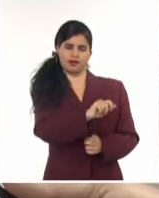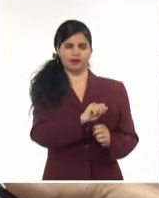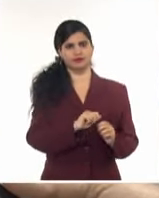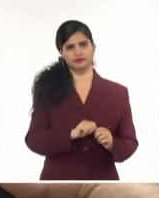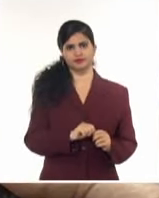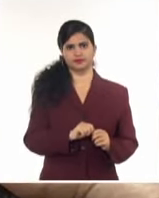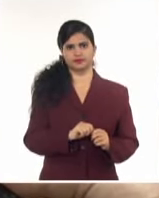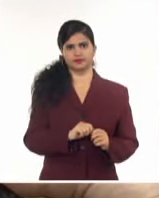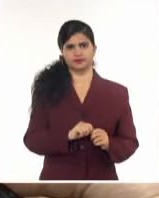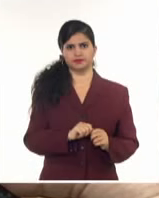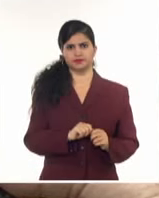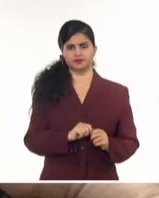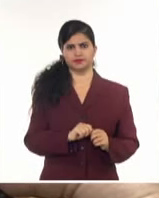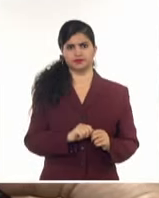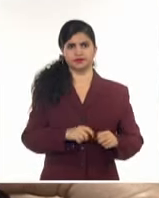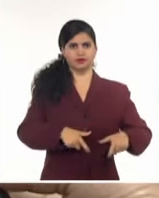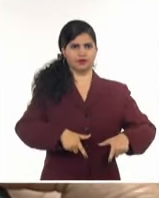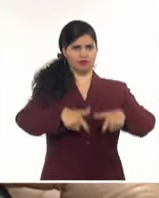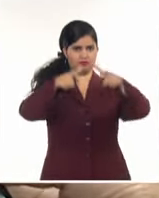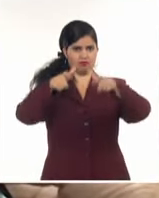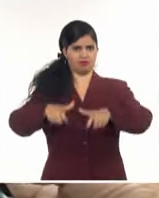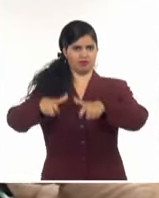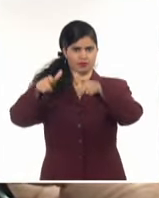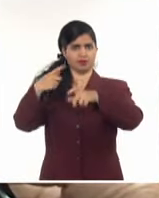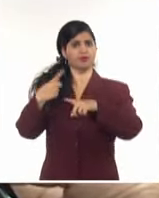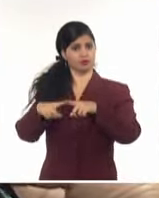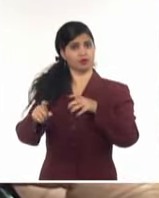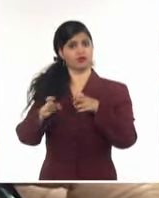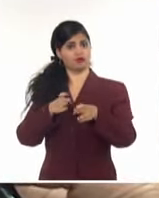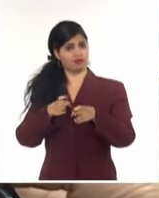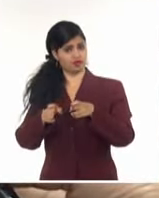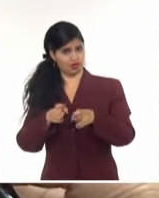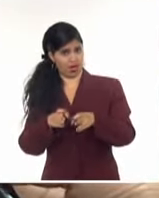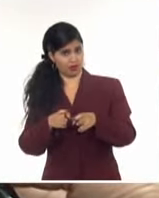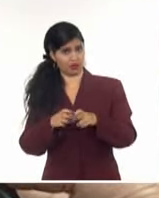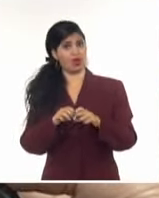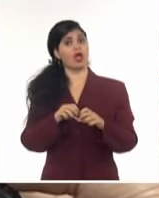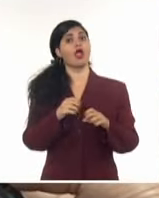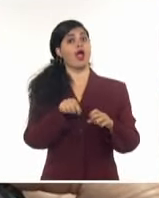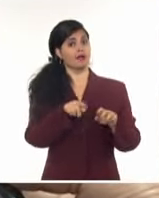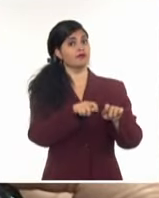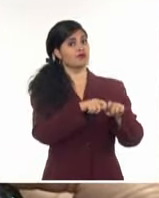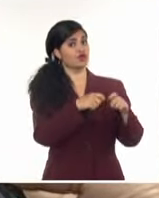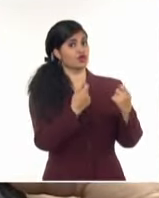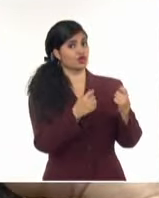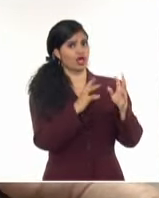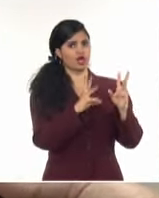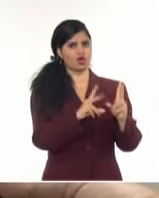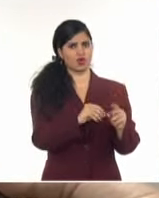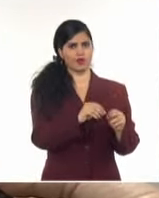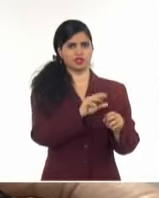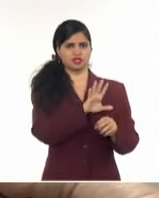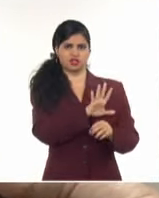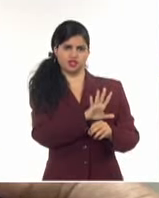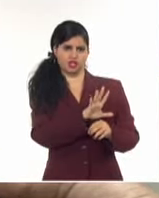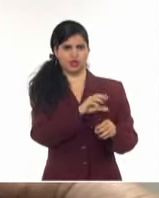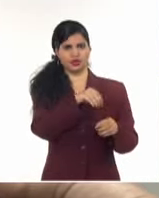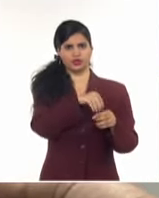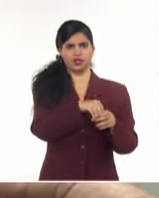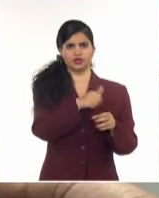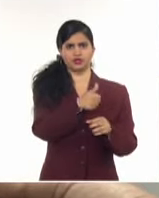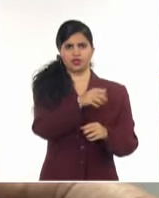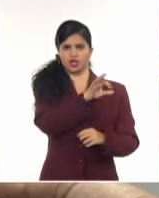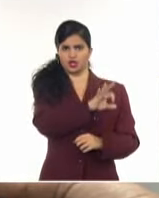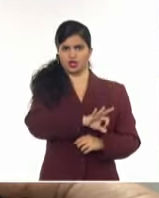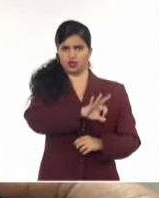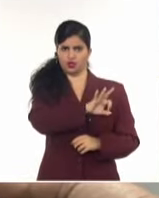generación térmica en estos momentos tiene fuera de servicio la unidad número 5 de 10 de octubre, que va a entrar, de nuevita, que va a entrar el día de hoy, y la